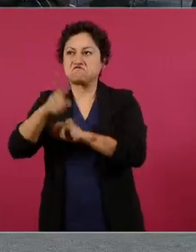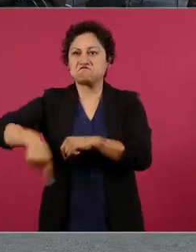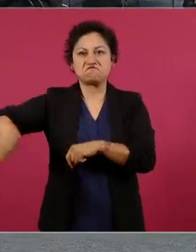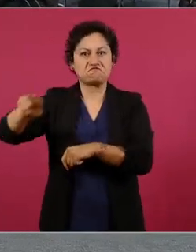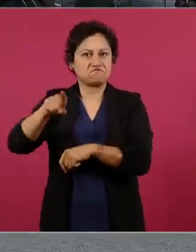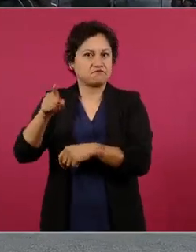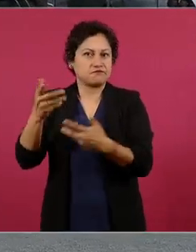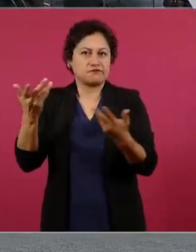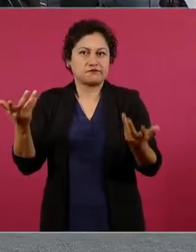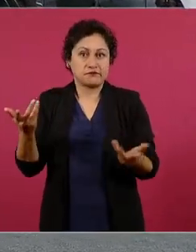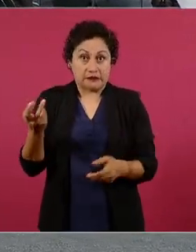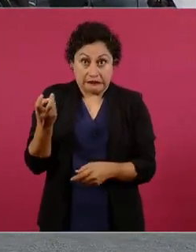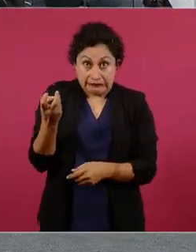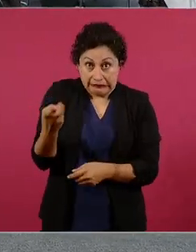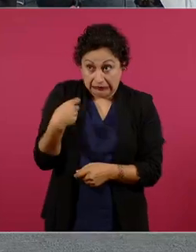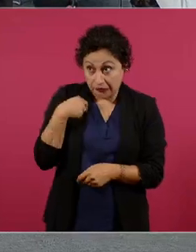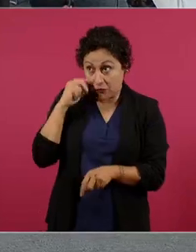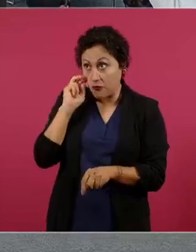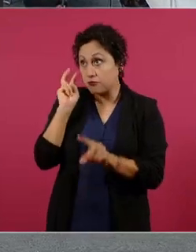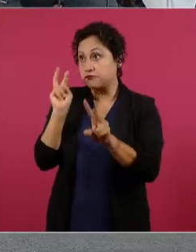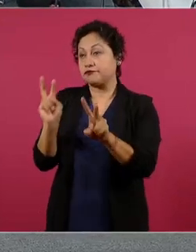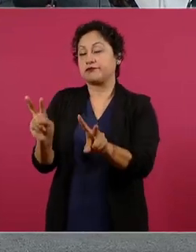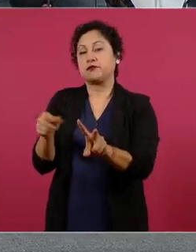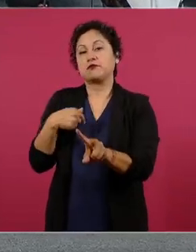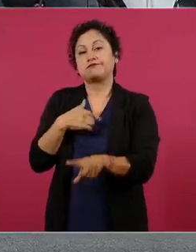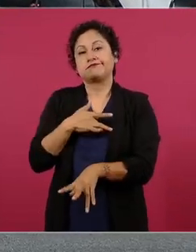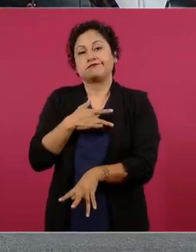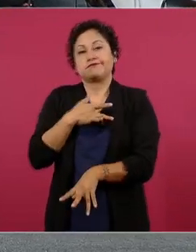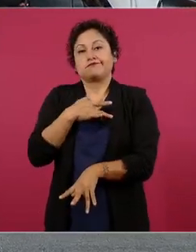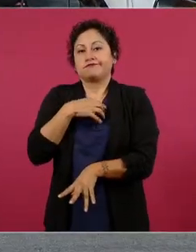cómo me llena de satisfacción, de dicha,